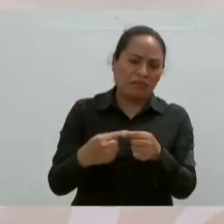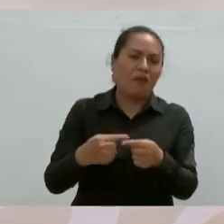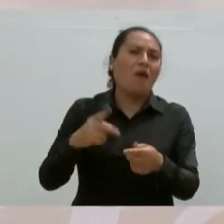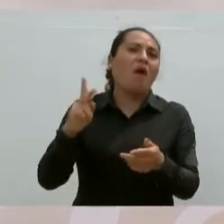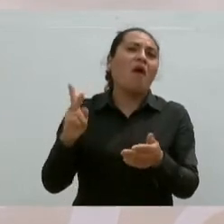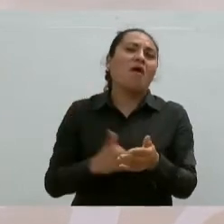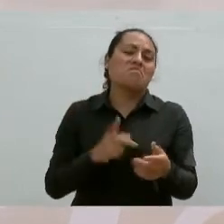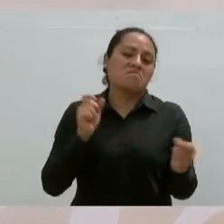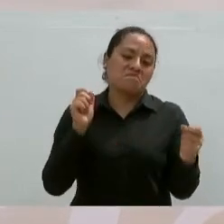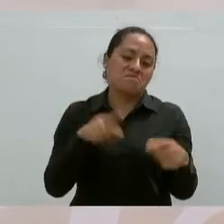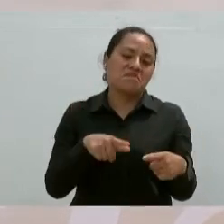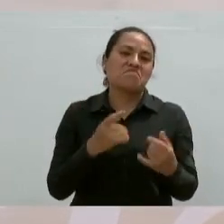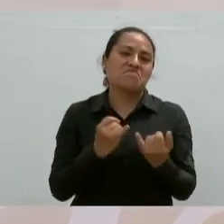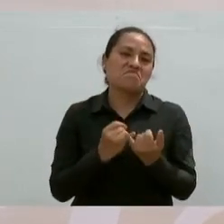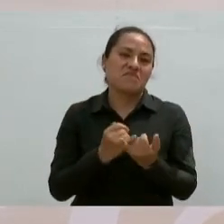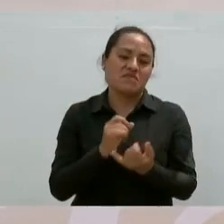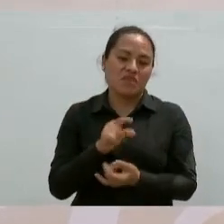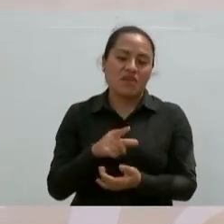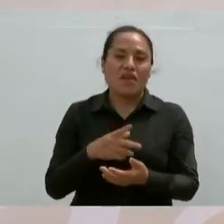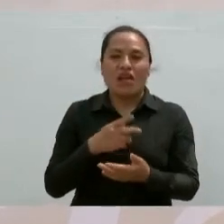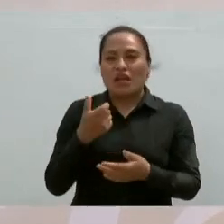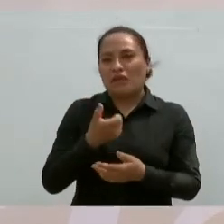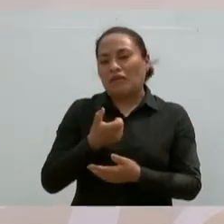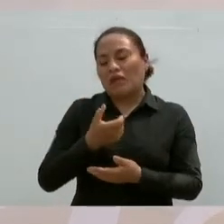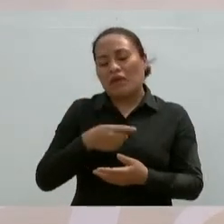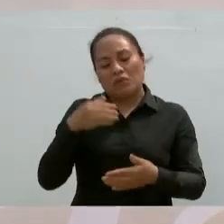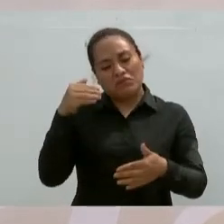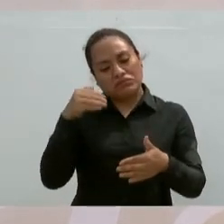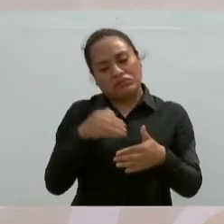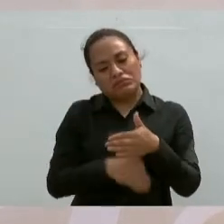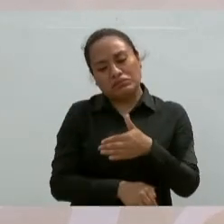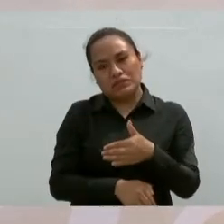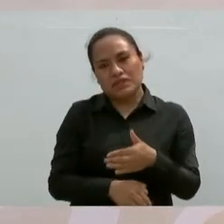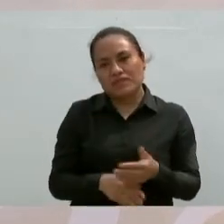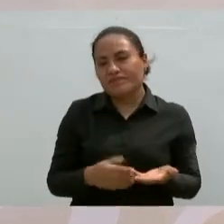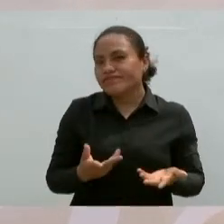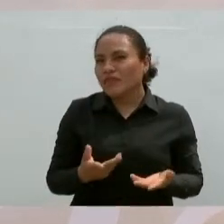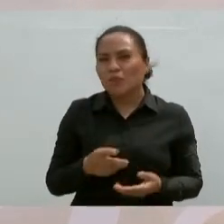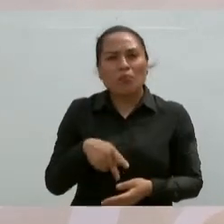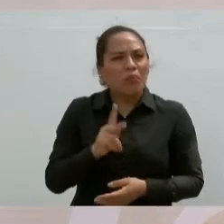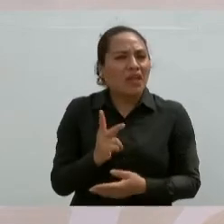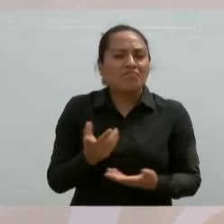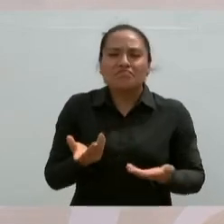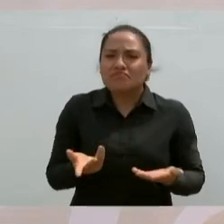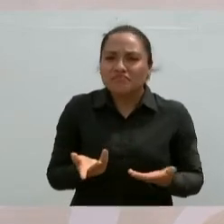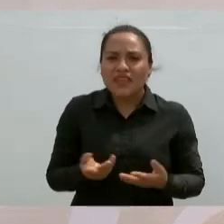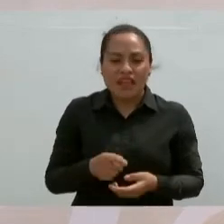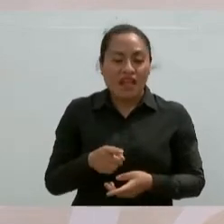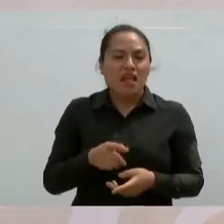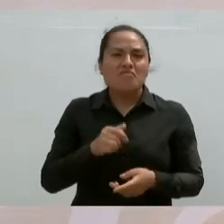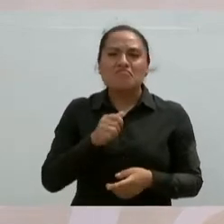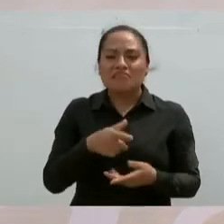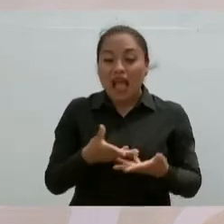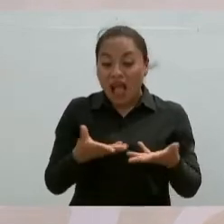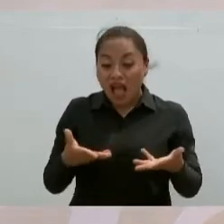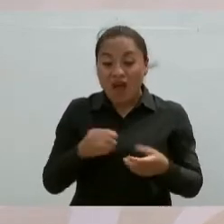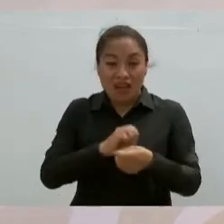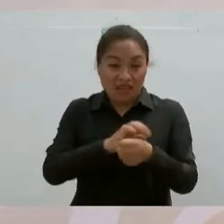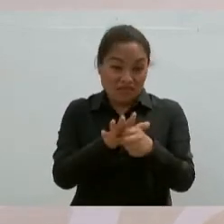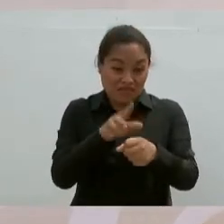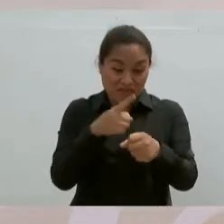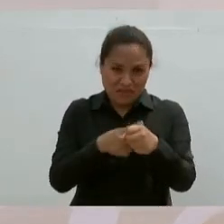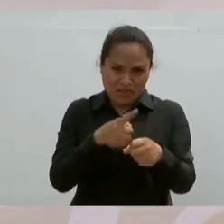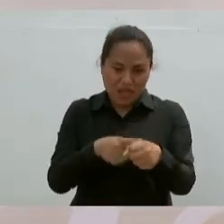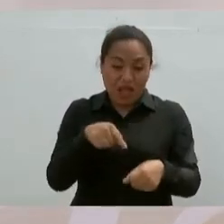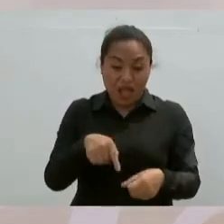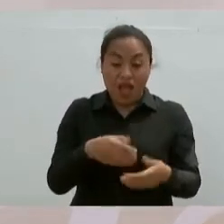económica tan fuerte. Bueno, sin embargo, a pesar de esa crisis,